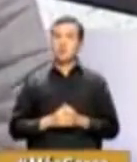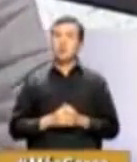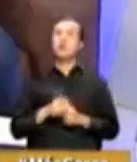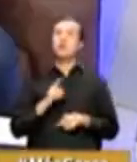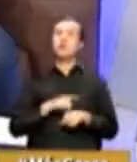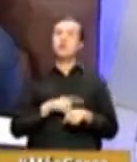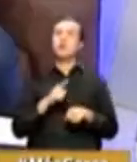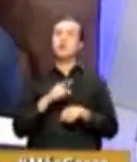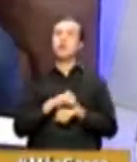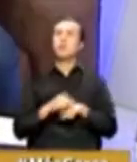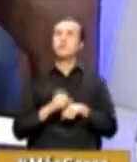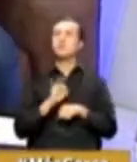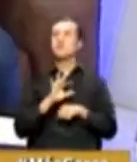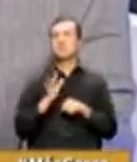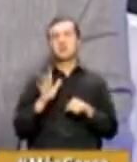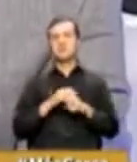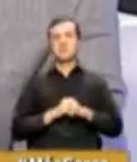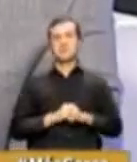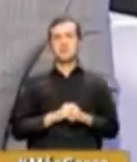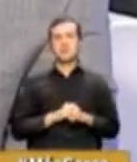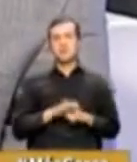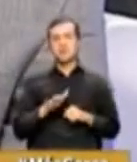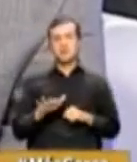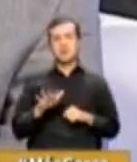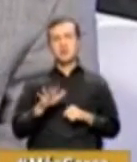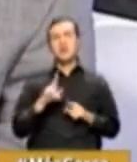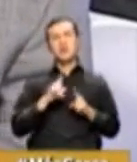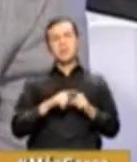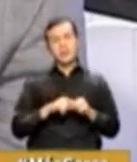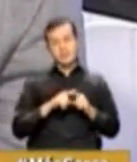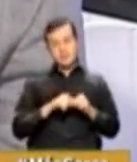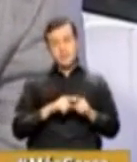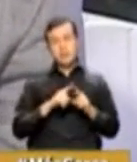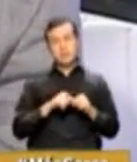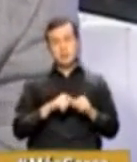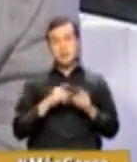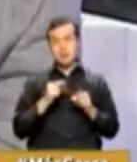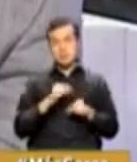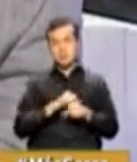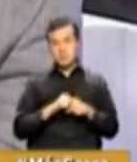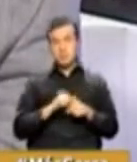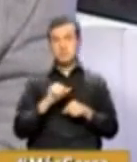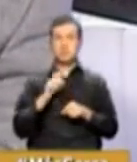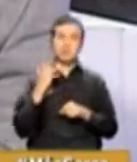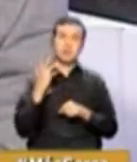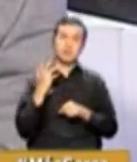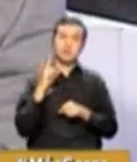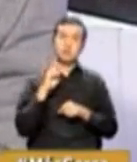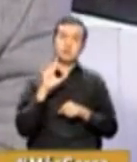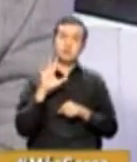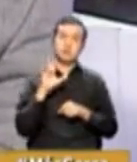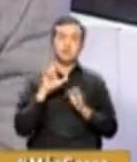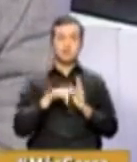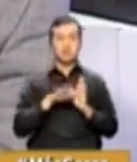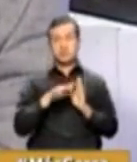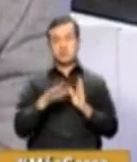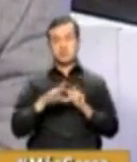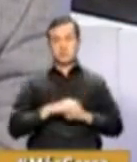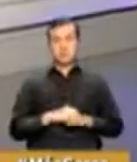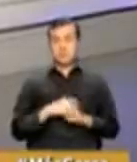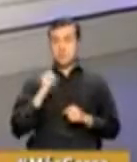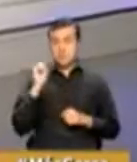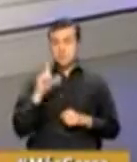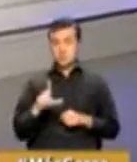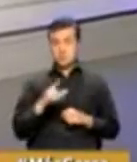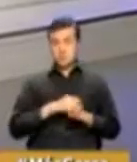¿Cuánto dura la intervención? La intervención dura, un estimado también dependiendo de la velocidad del cirujano, entre 15 y 25 minutos. ¿Es costosa